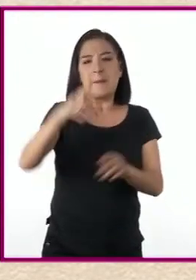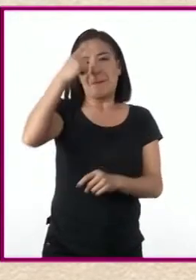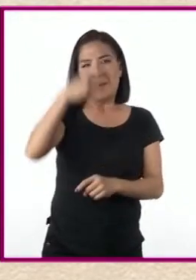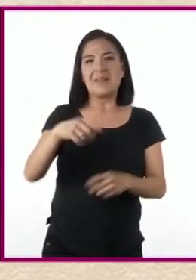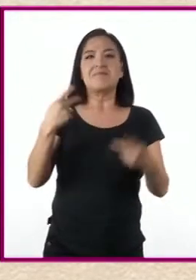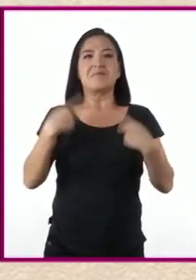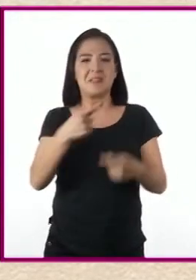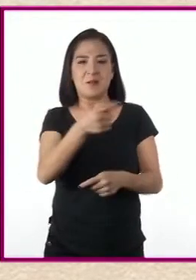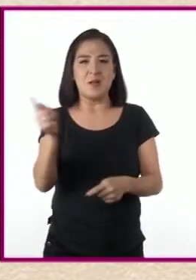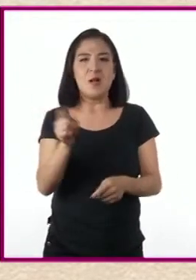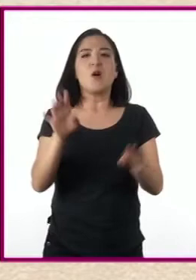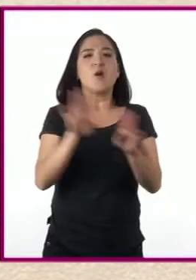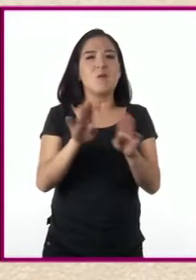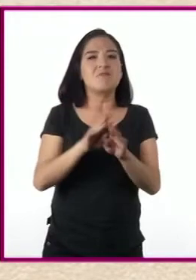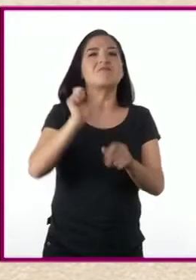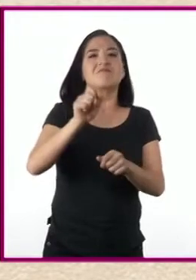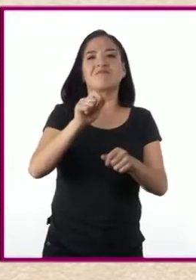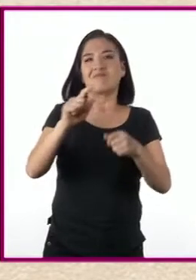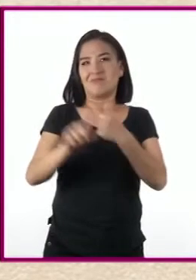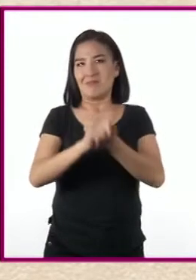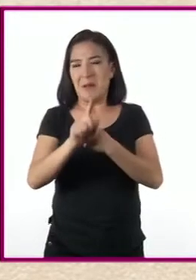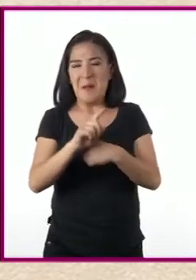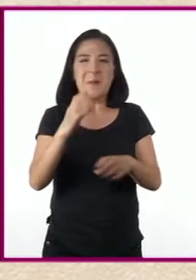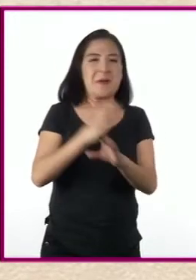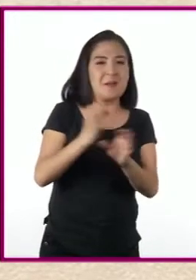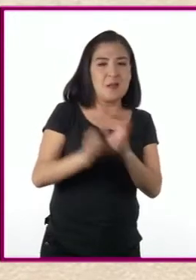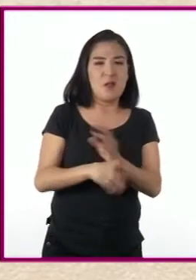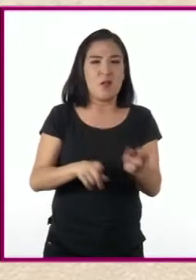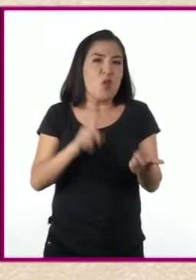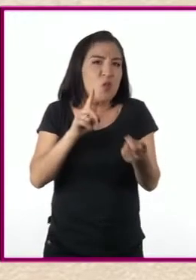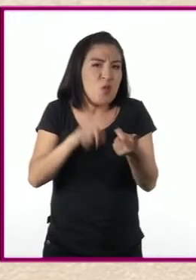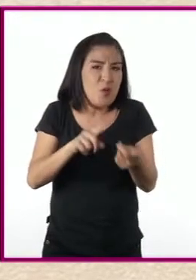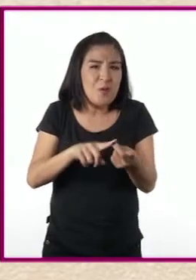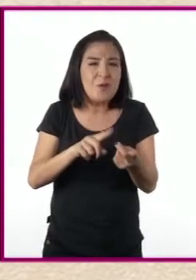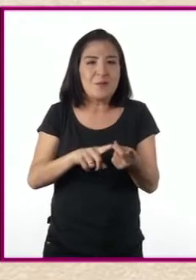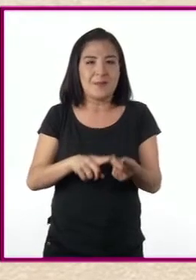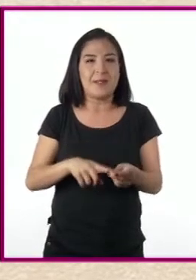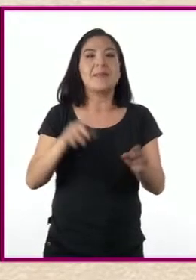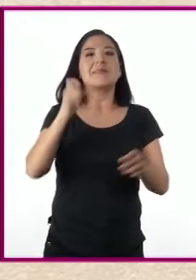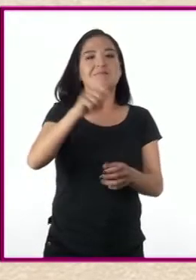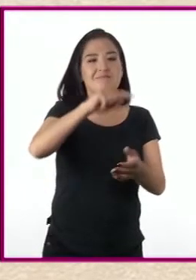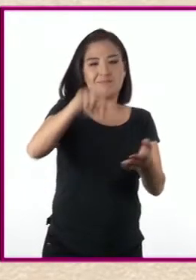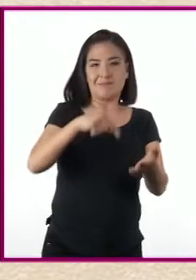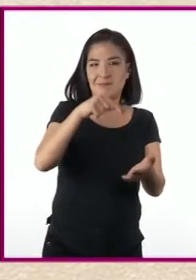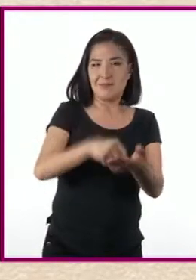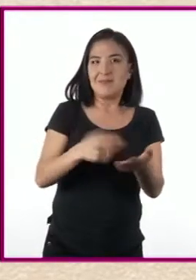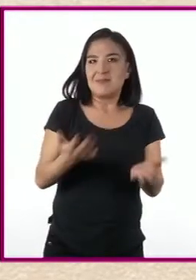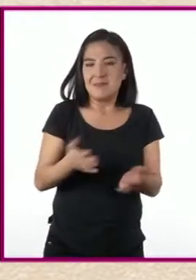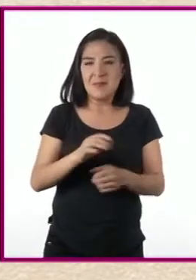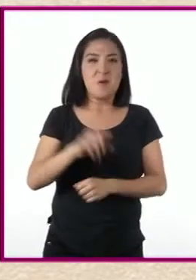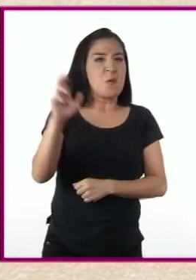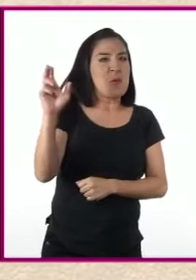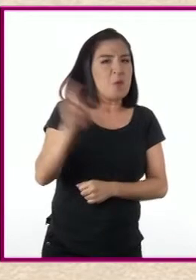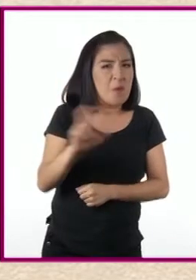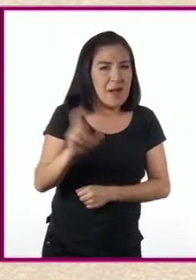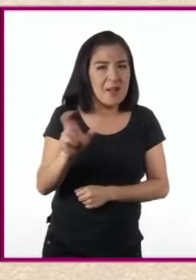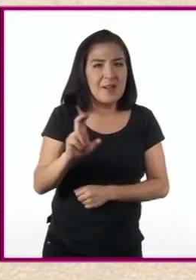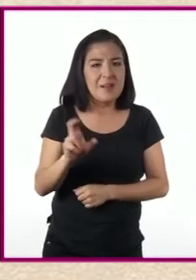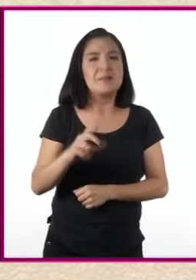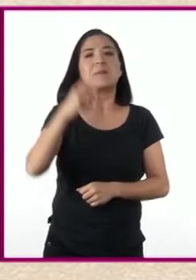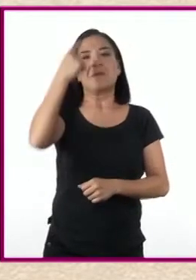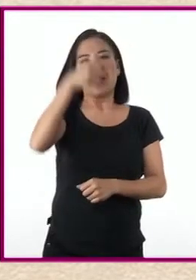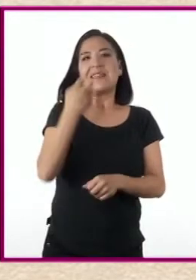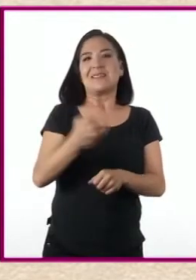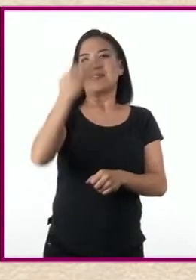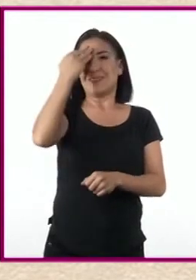los sujetos de la acción. ¿Dónde? Brinda el lugar. ¿Cuándo? Aporta el